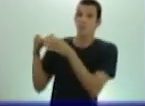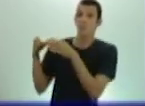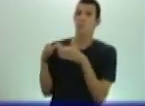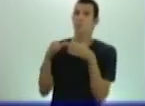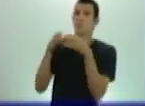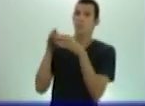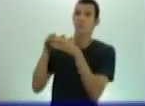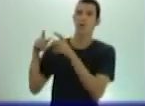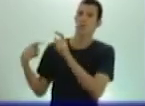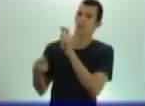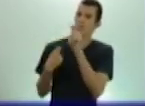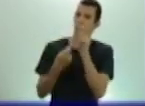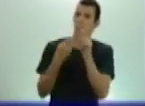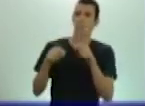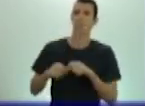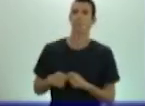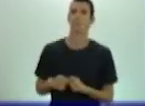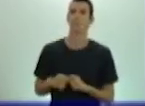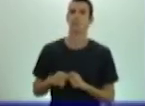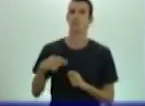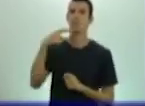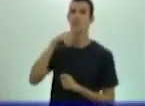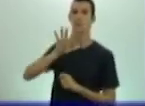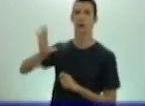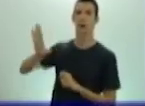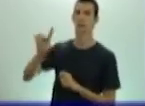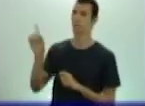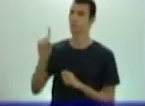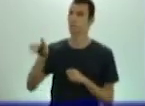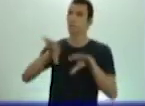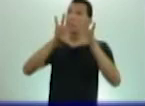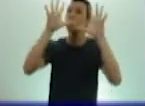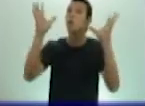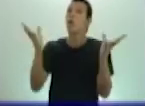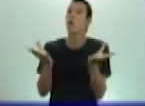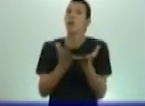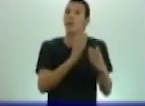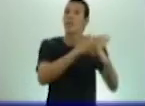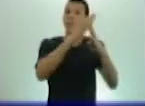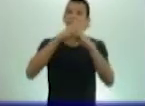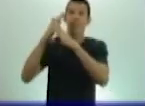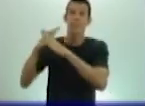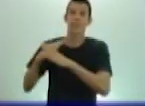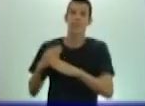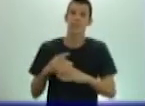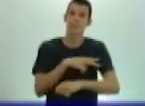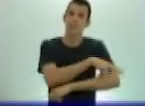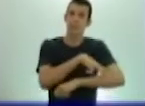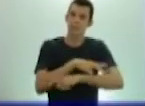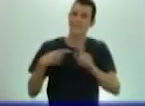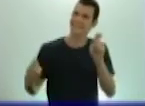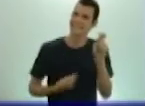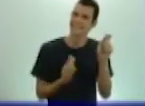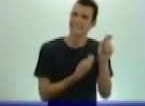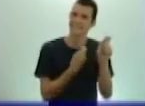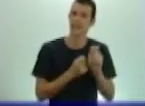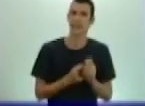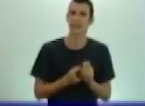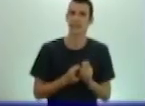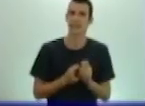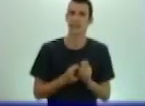mundo esa Primera Guerra Mundial en el momento en que también triunfa en Rusia la Revolución Socialista de Octubre.